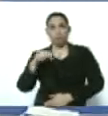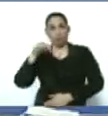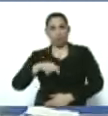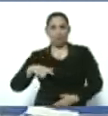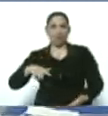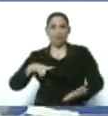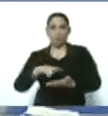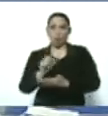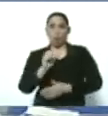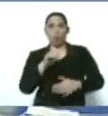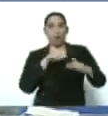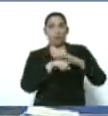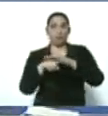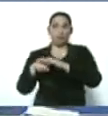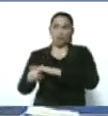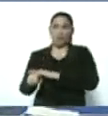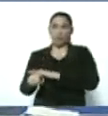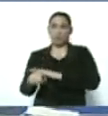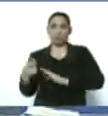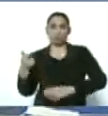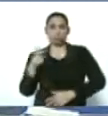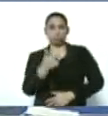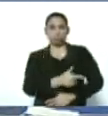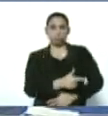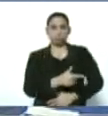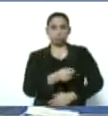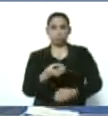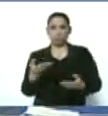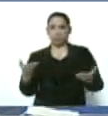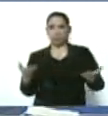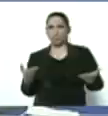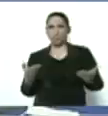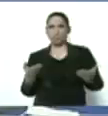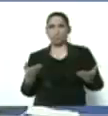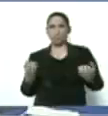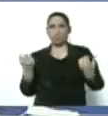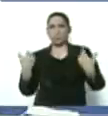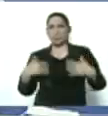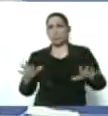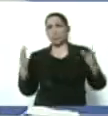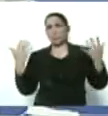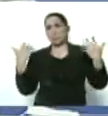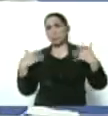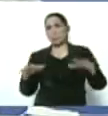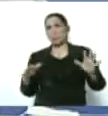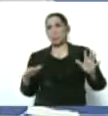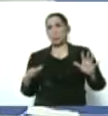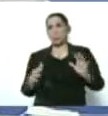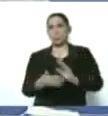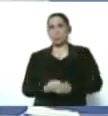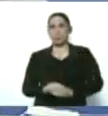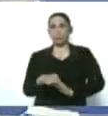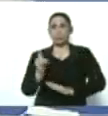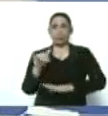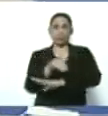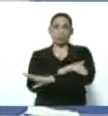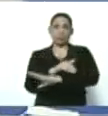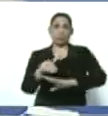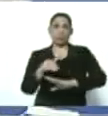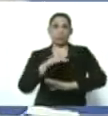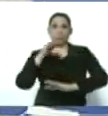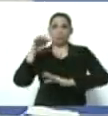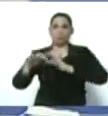a los que ingresan por tierra, estos decenas de casos, estuvieran en las calles